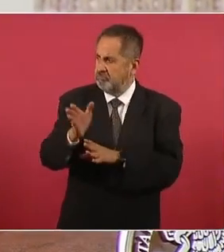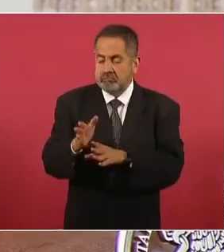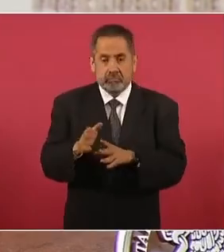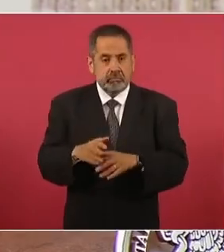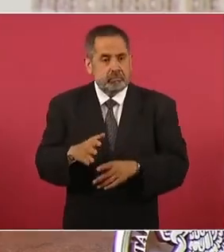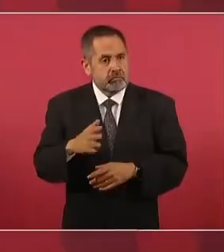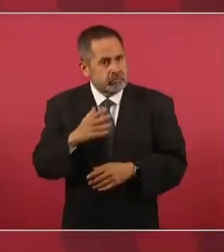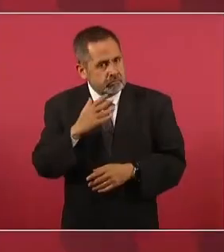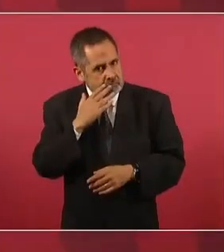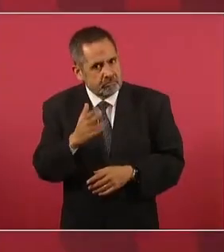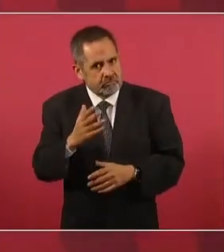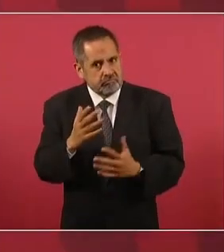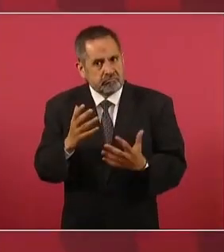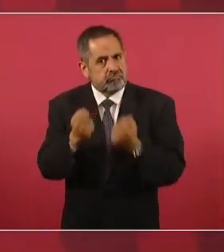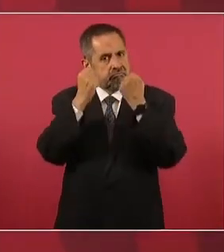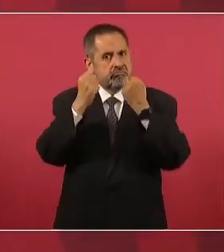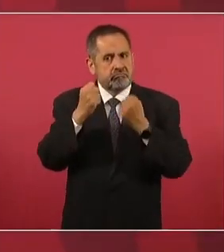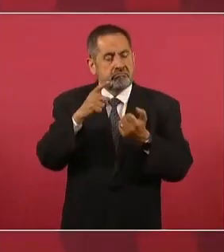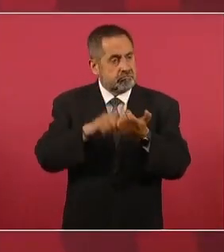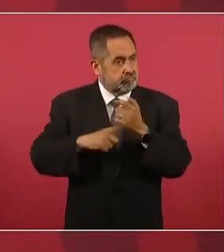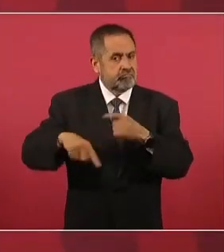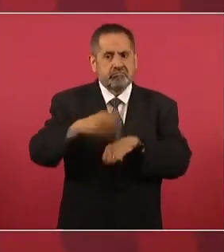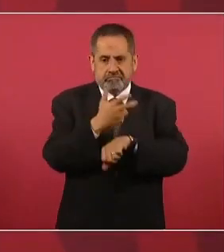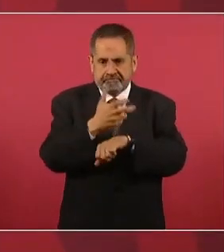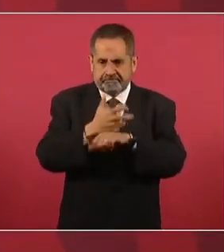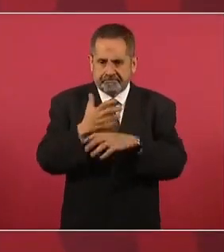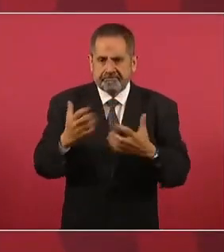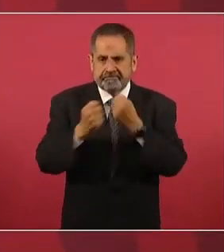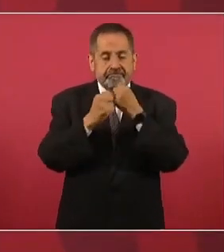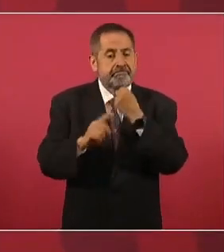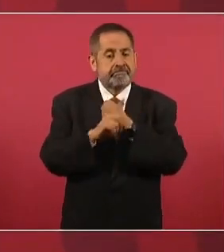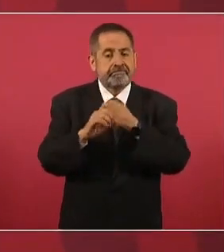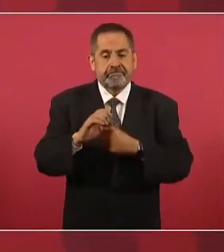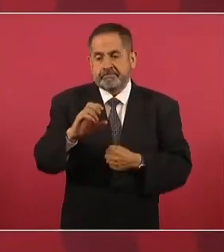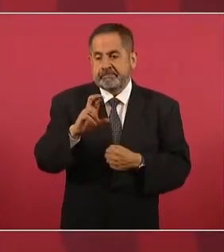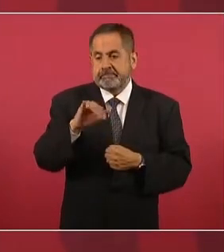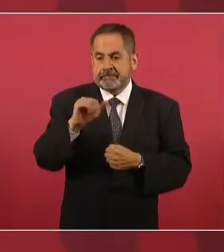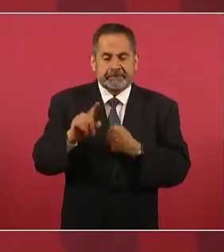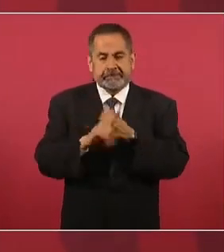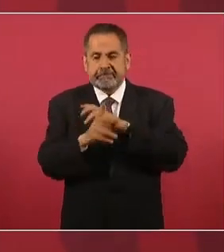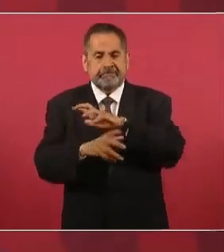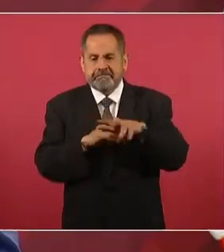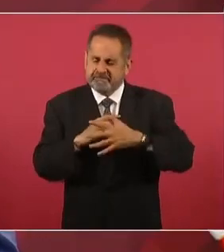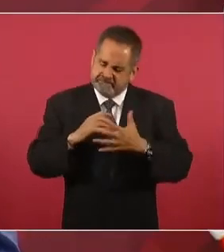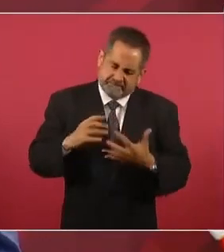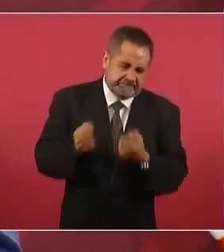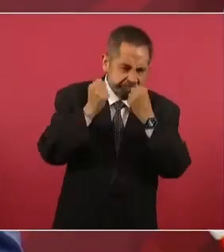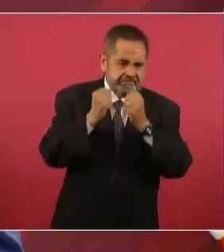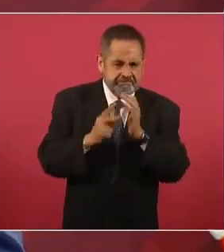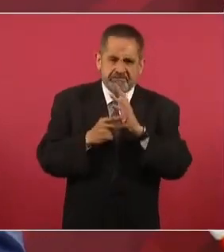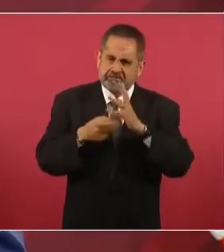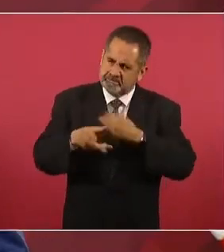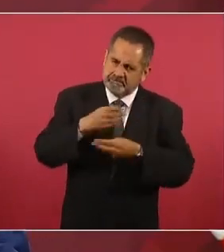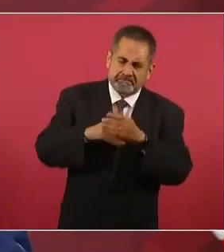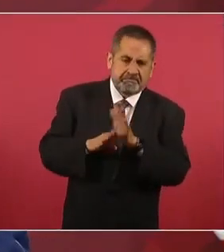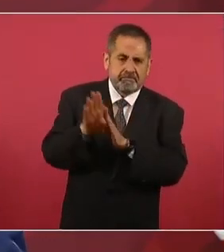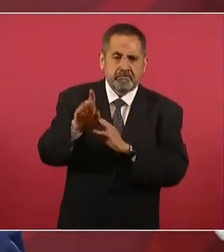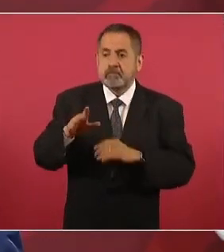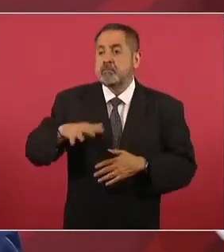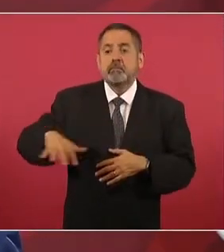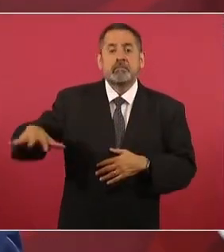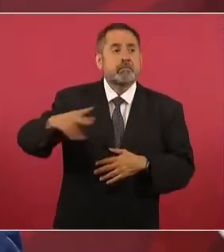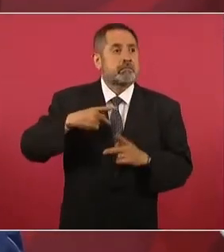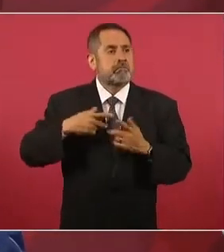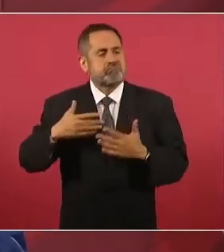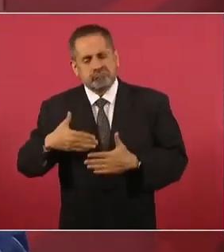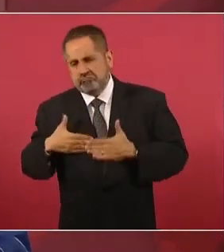y sacó a su pueblo de la crisis y recuperó la confianza